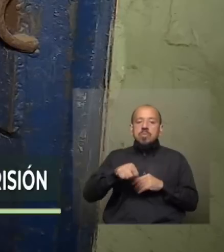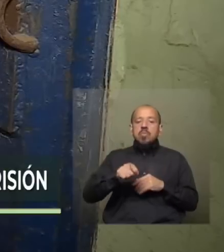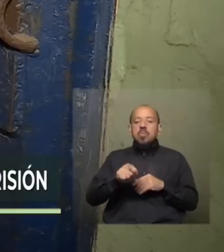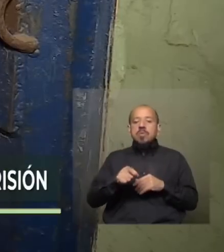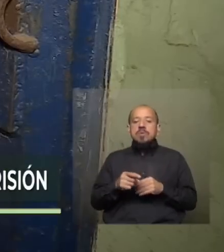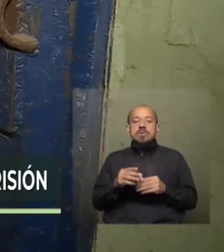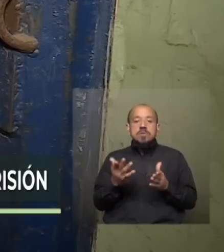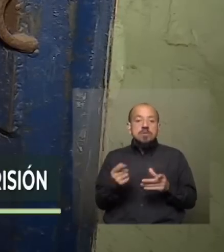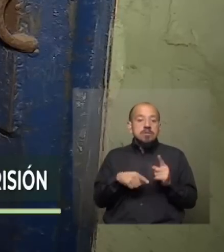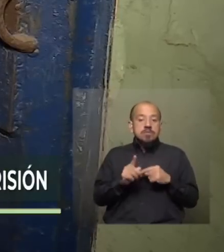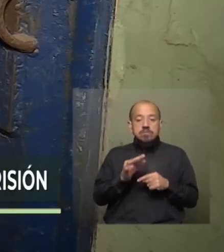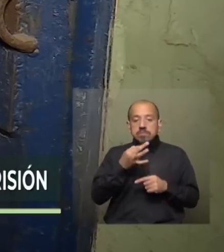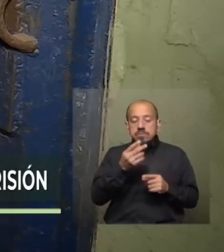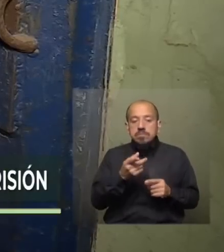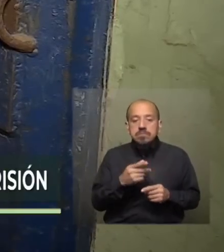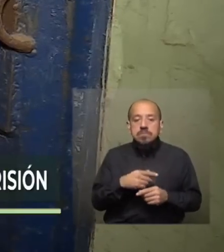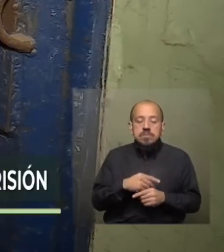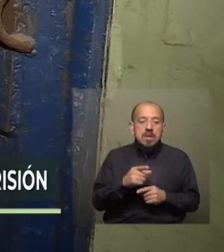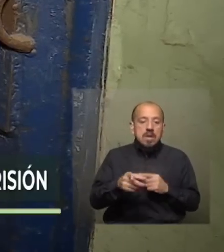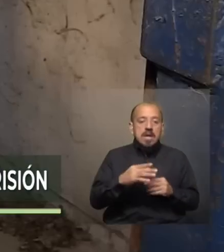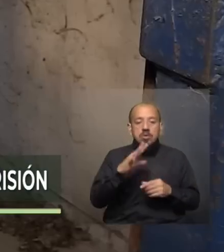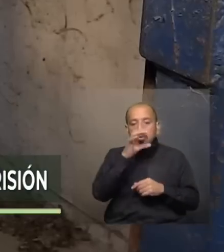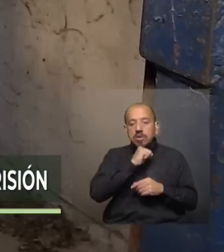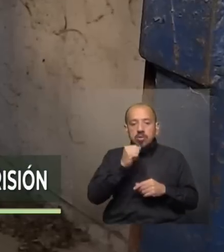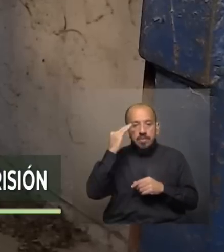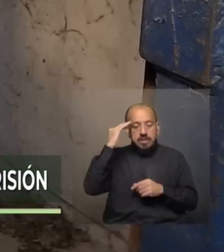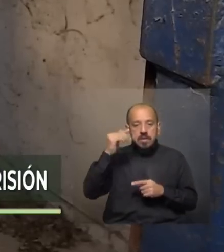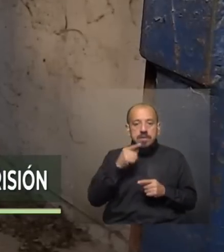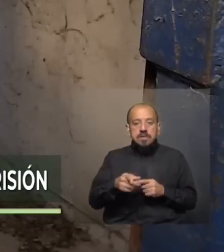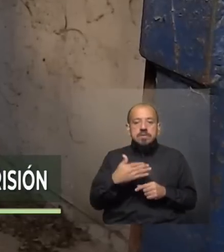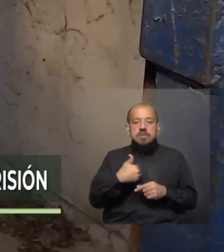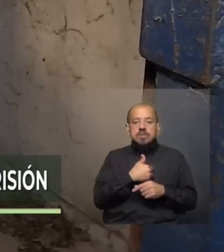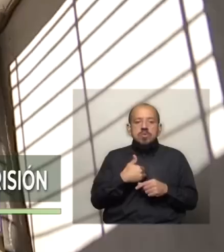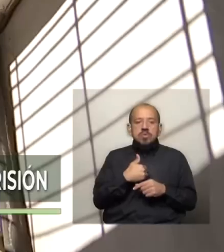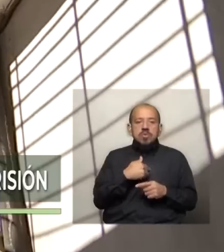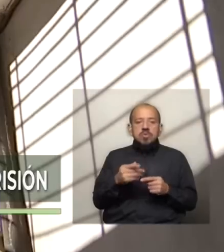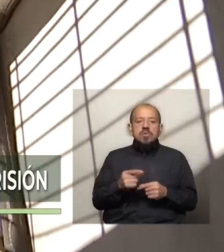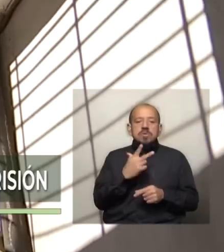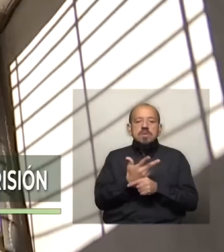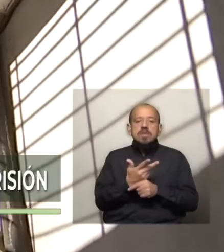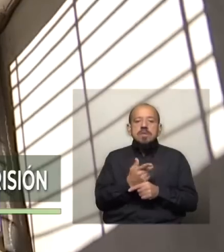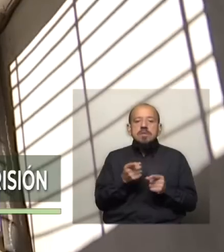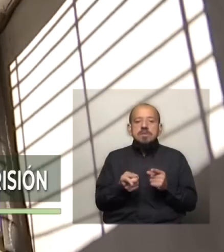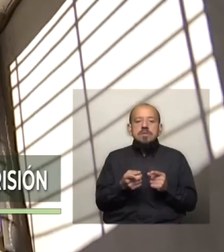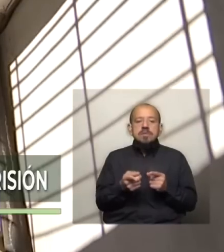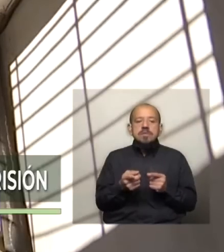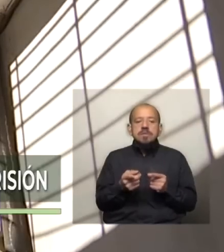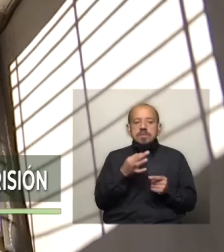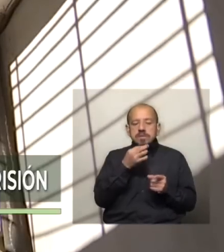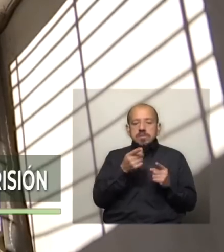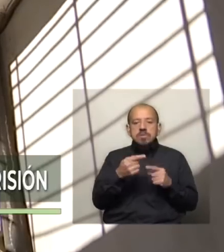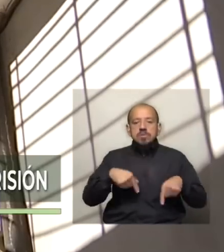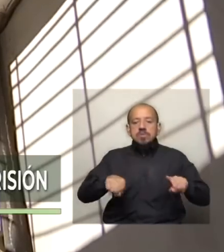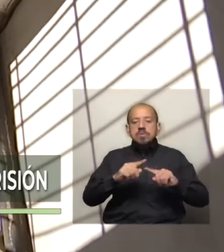sumariante ciniéndose a lo que dispone el código de procedimiento militar en este rol estuvo a cargo de tres casos que terminaron según expresó